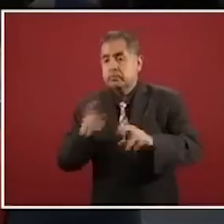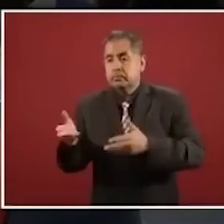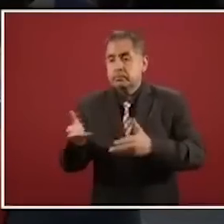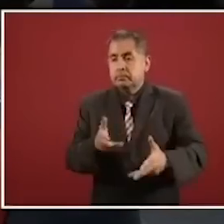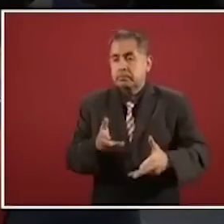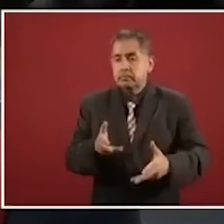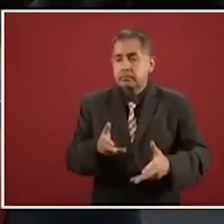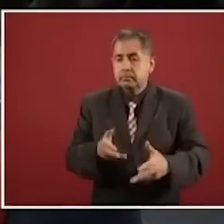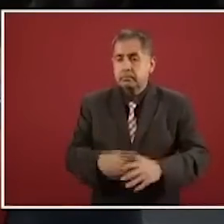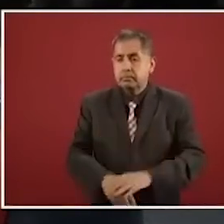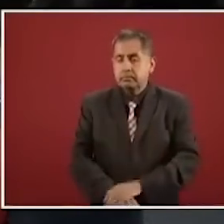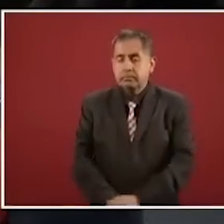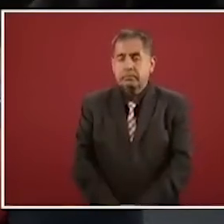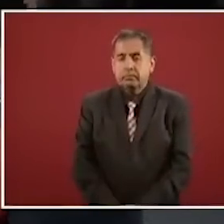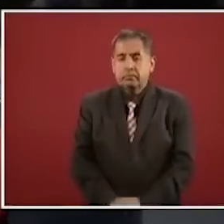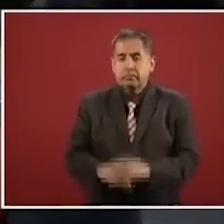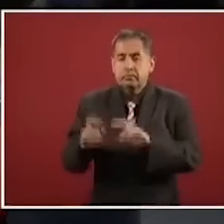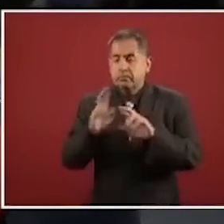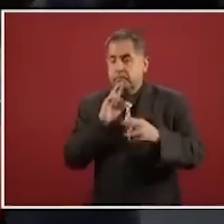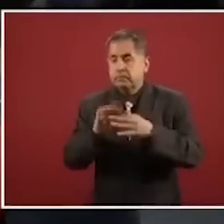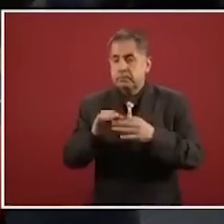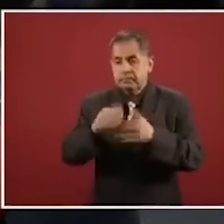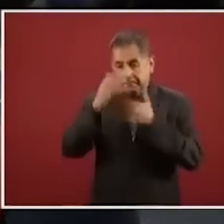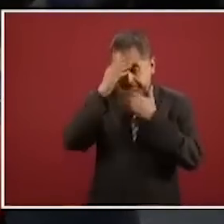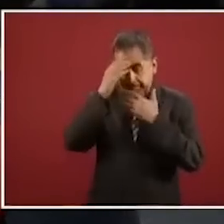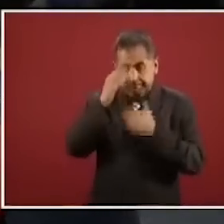sobre lo del Tren Maya.